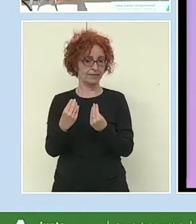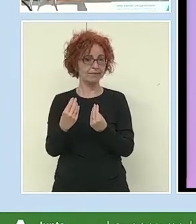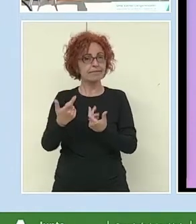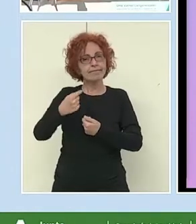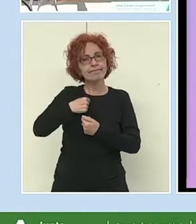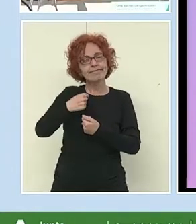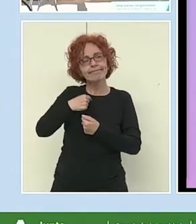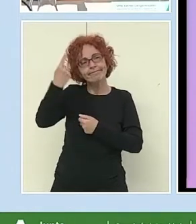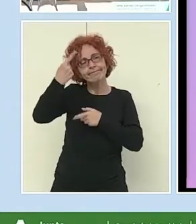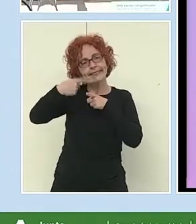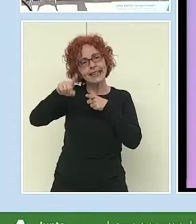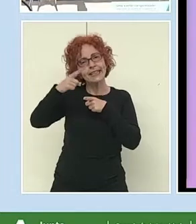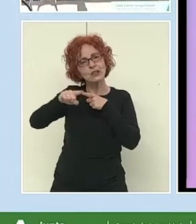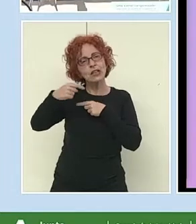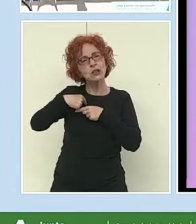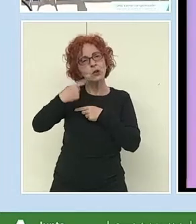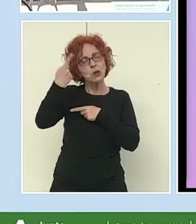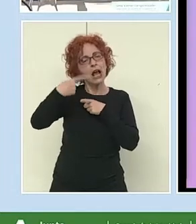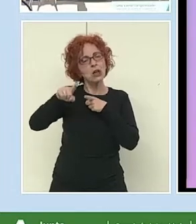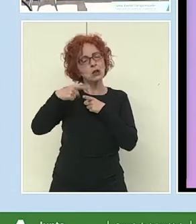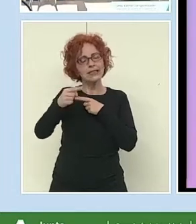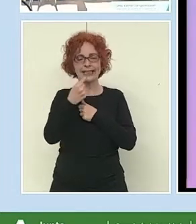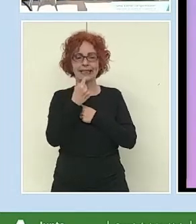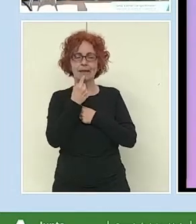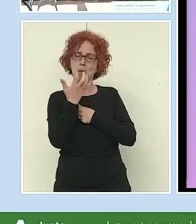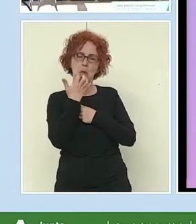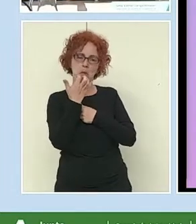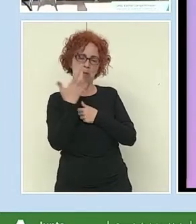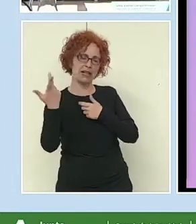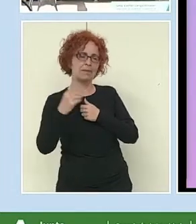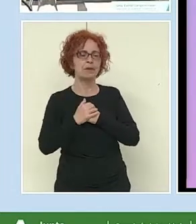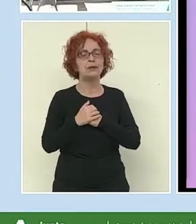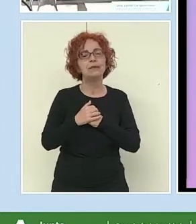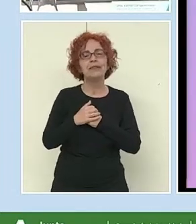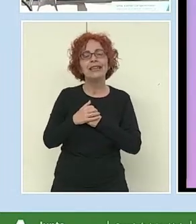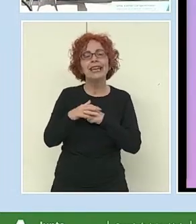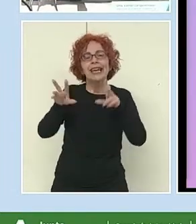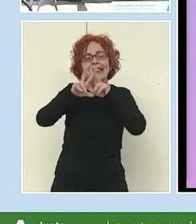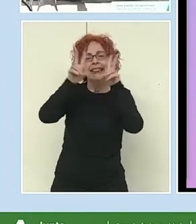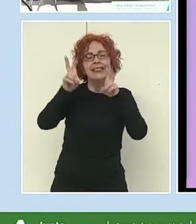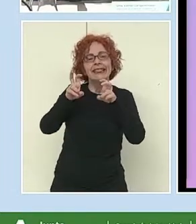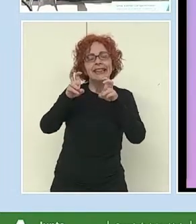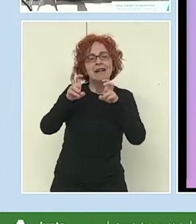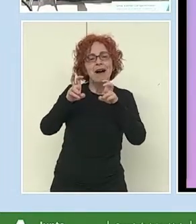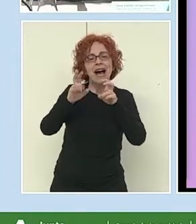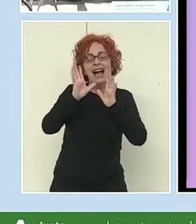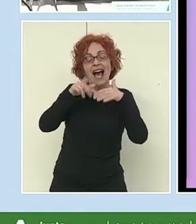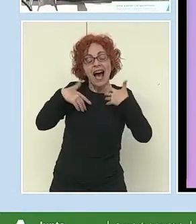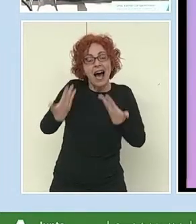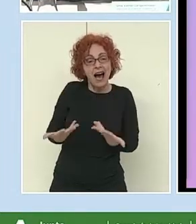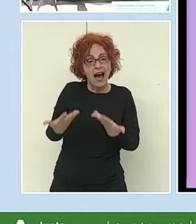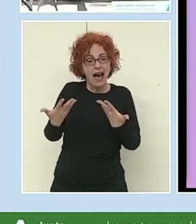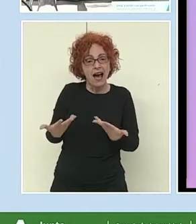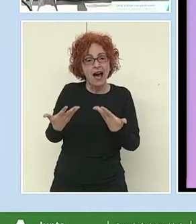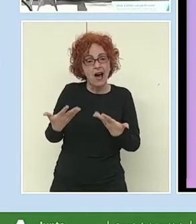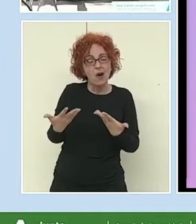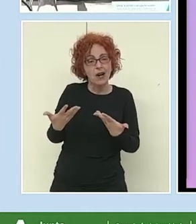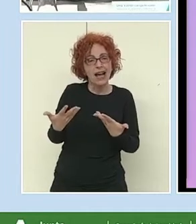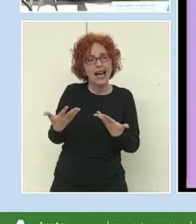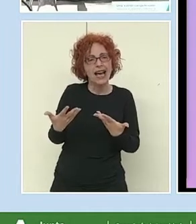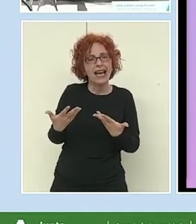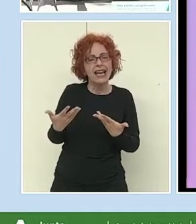Voy a dar un dato, por ejemplo, acerca de lo importante que ahora mismo está